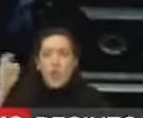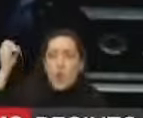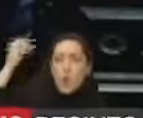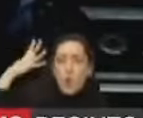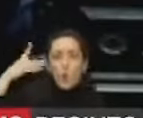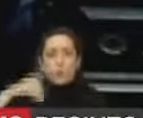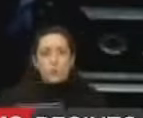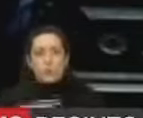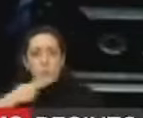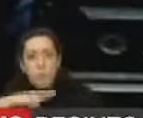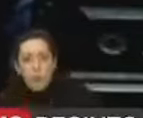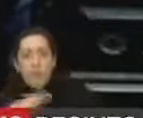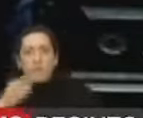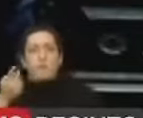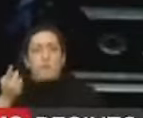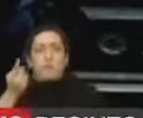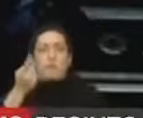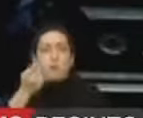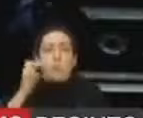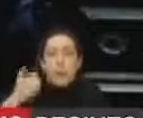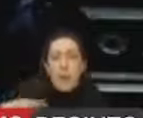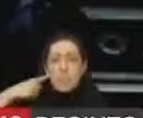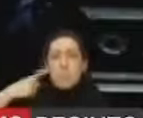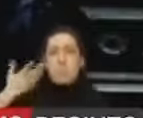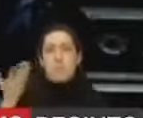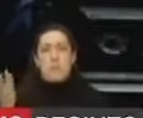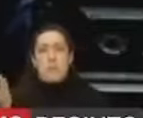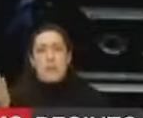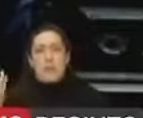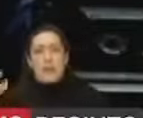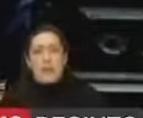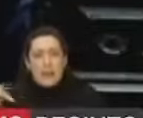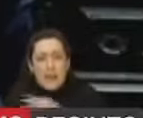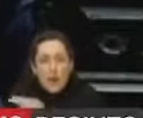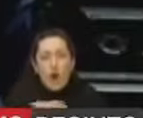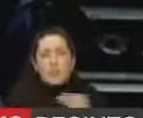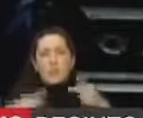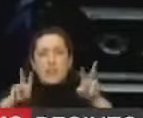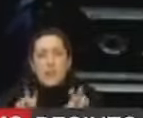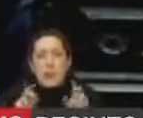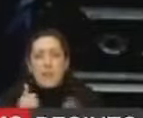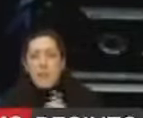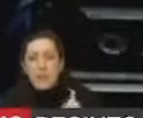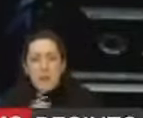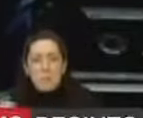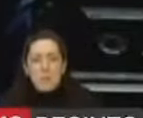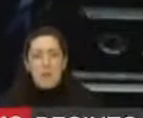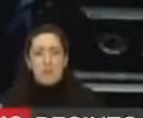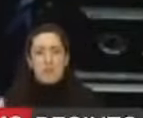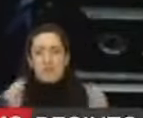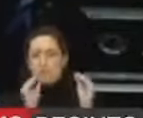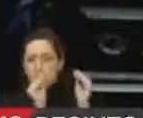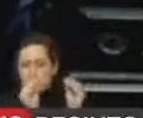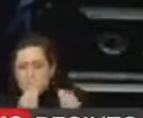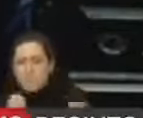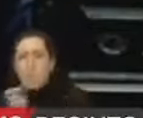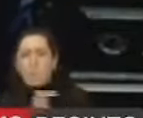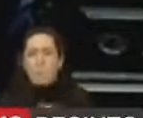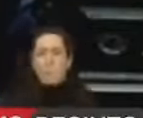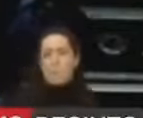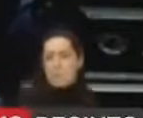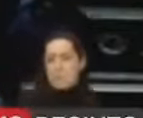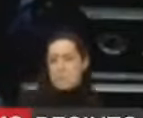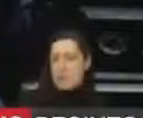le faltamos el respeto. Y yo le mostré las manos porque yo trabajé en un frigorífico, no soy una vaga, no es que me la